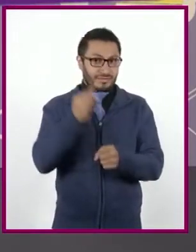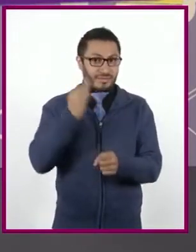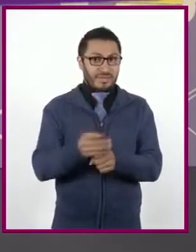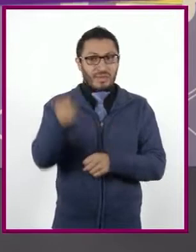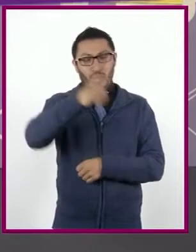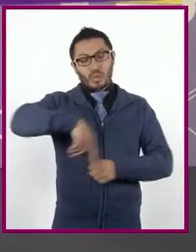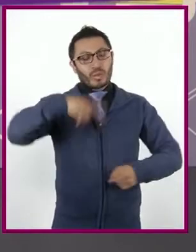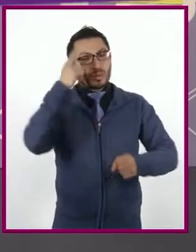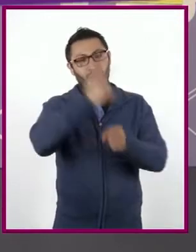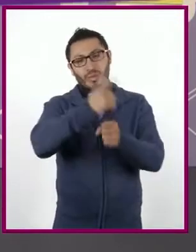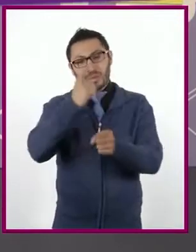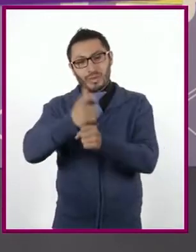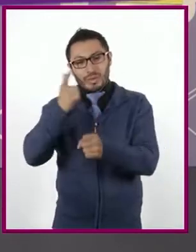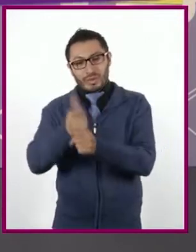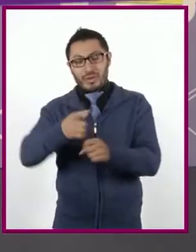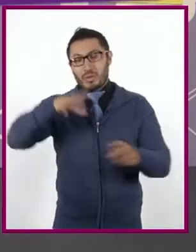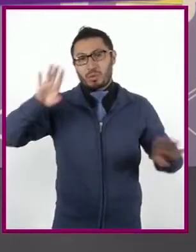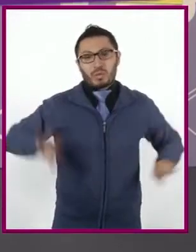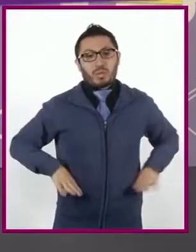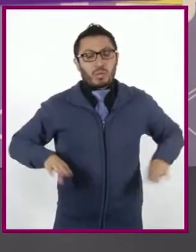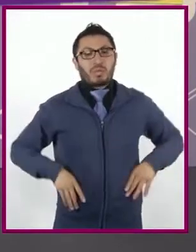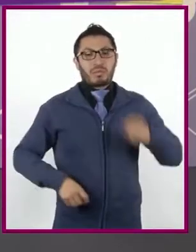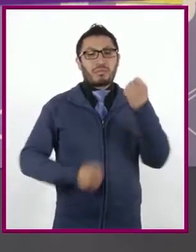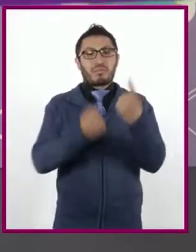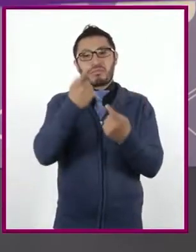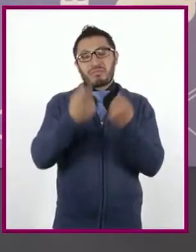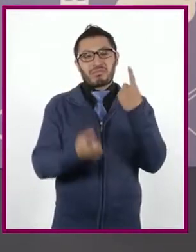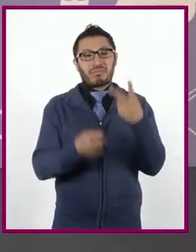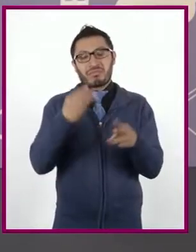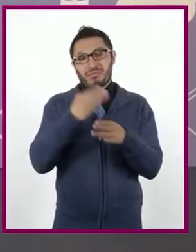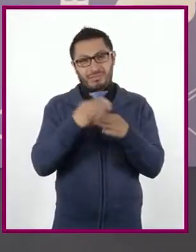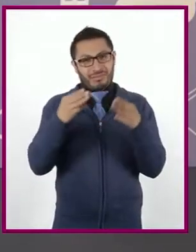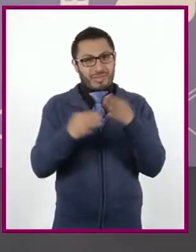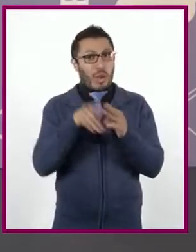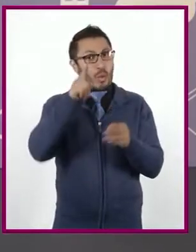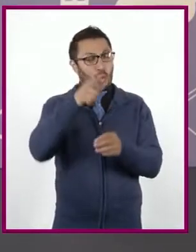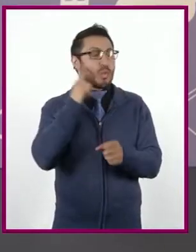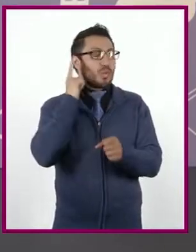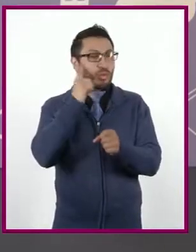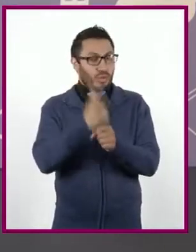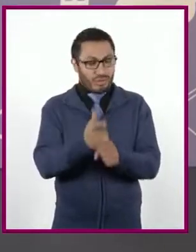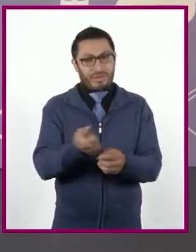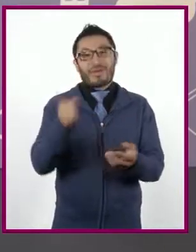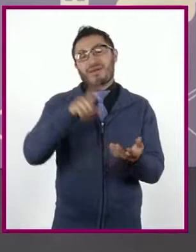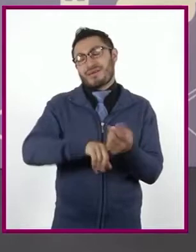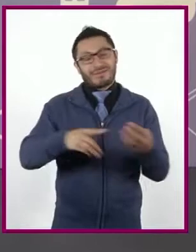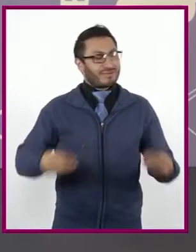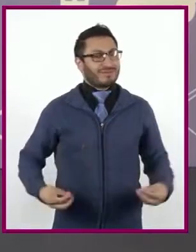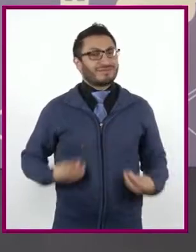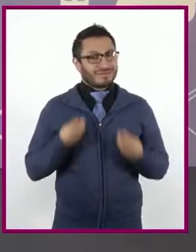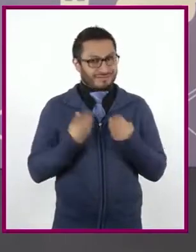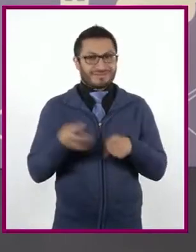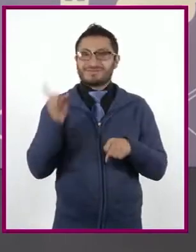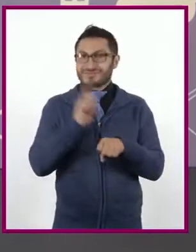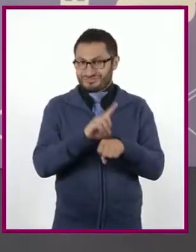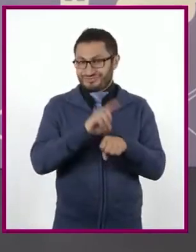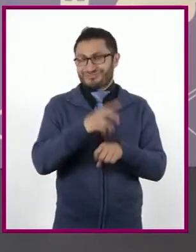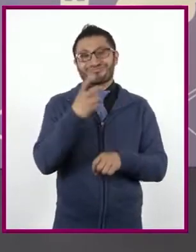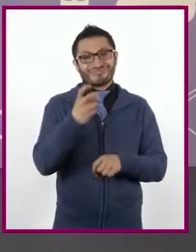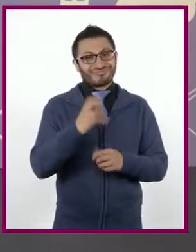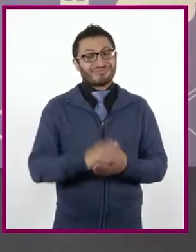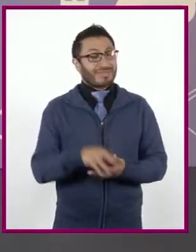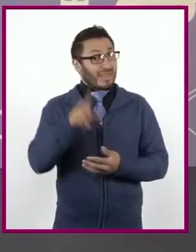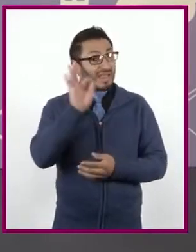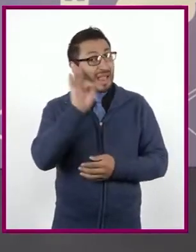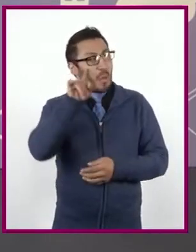las propiedades intensivas de algunos materiales y te darás cuenta que son parte de nuestra vida cotidiana.